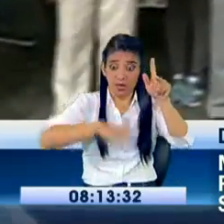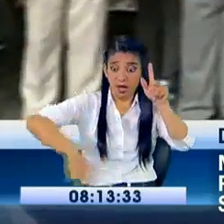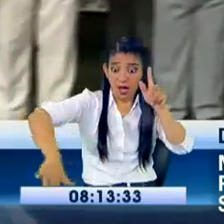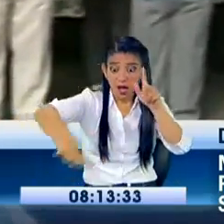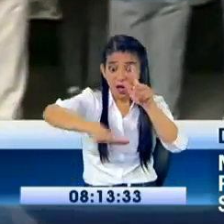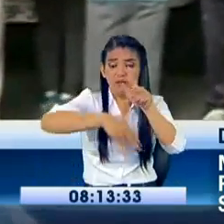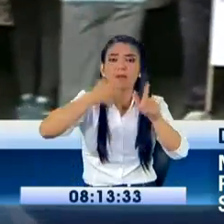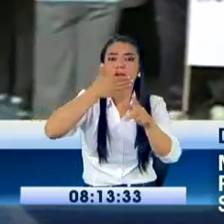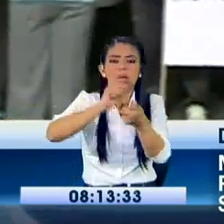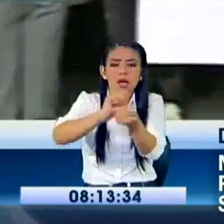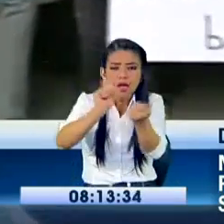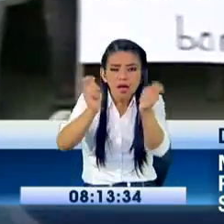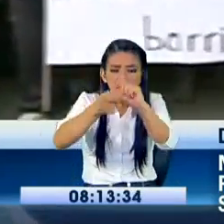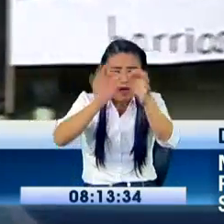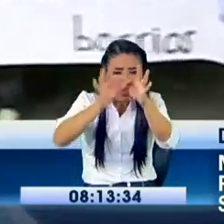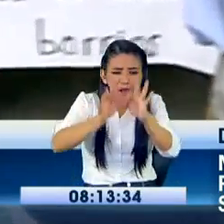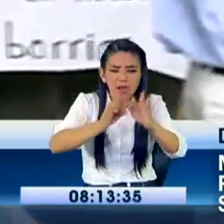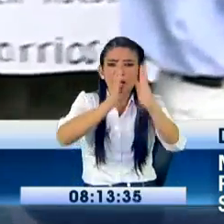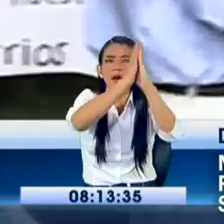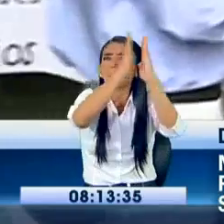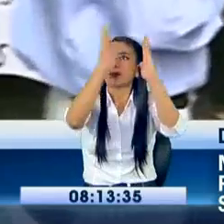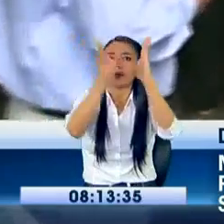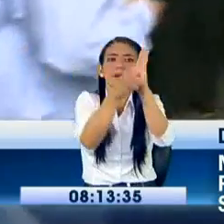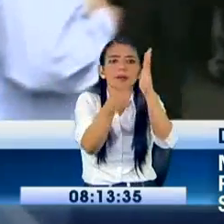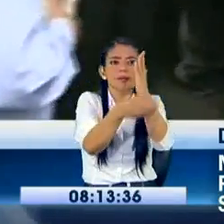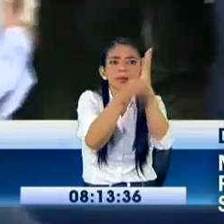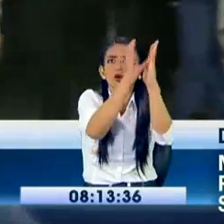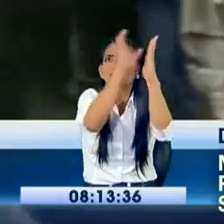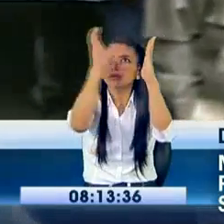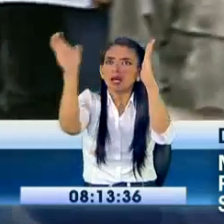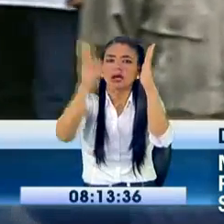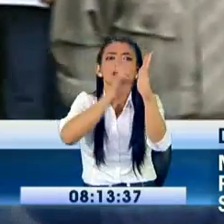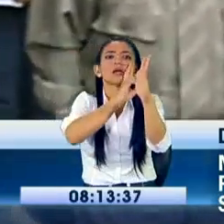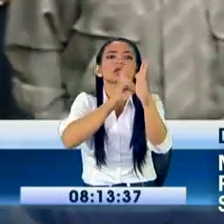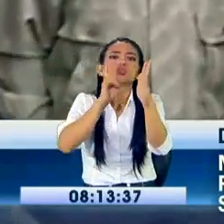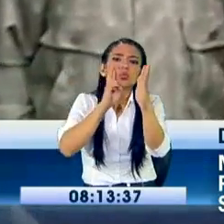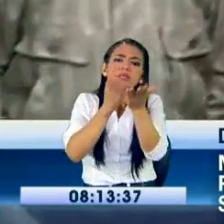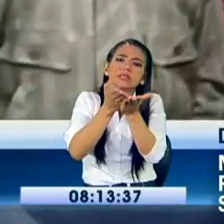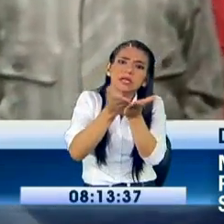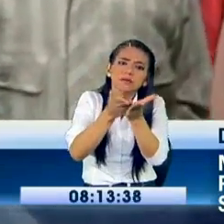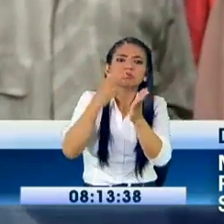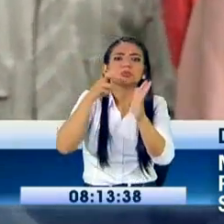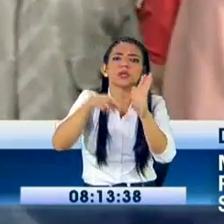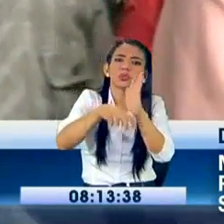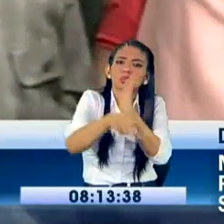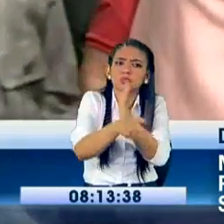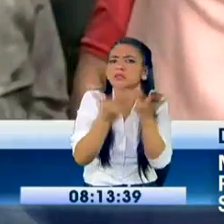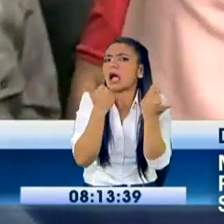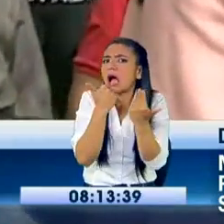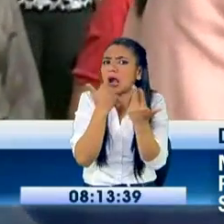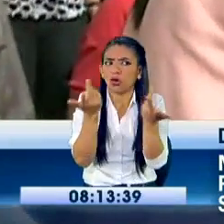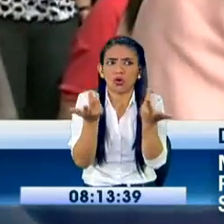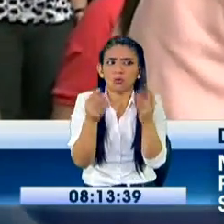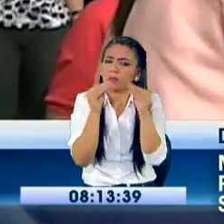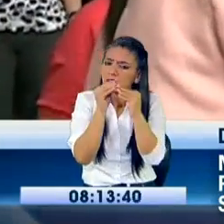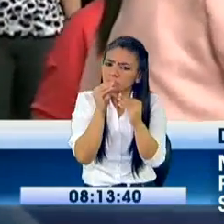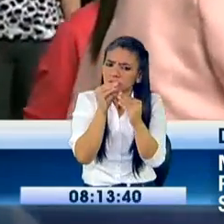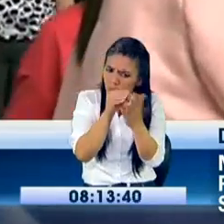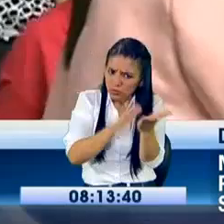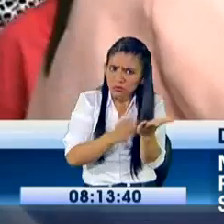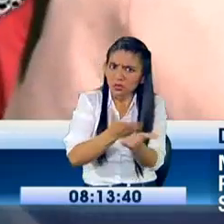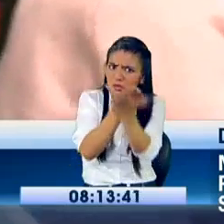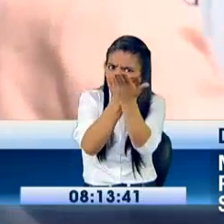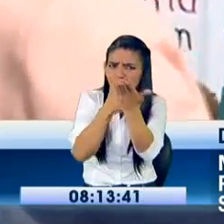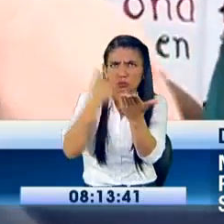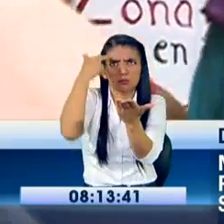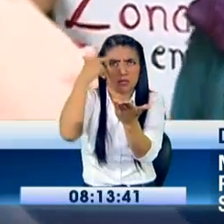trabajadoras sexuales, pero que no sea dentro del casco colonial. Muchísimas gracias. Estamos con otra moradora. ¿Cuál es su nombre? Mi nombre es Nelly